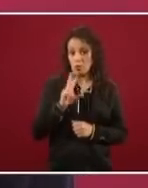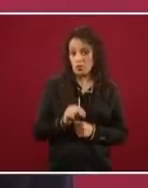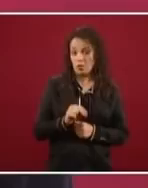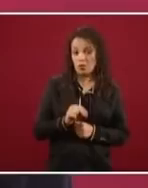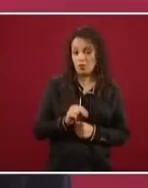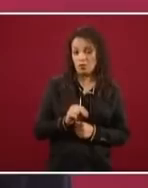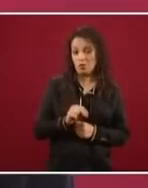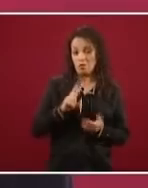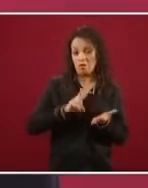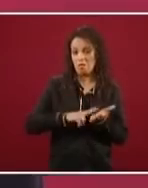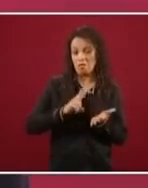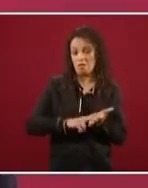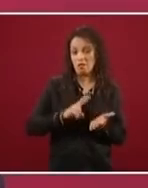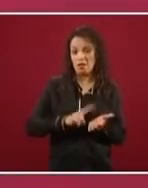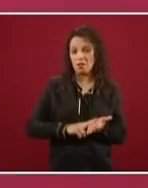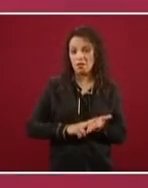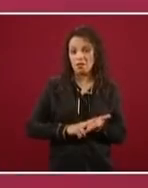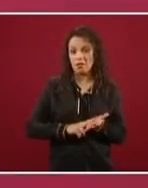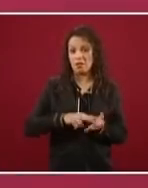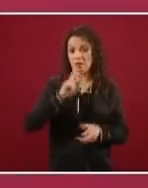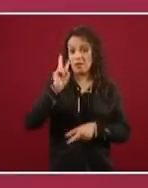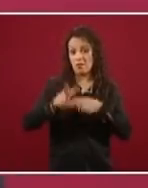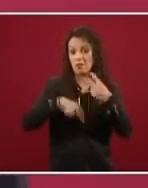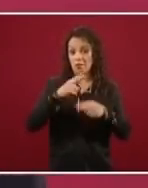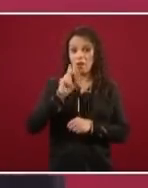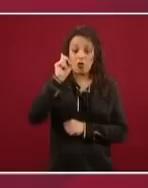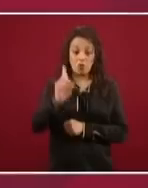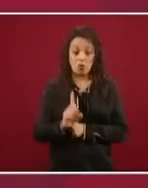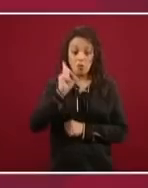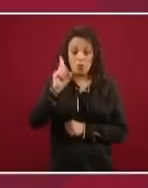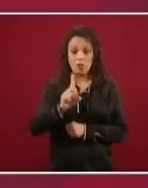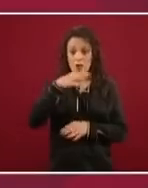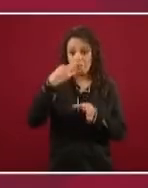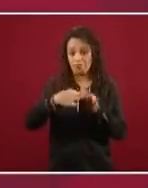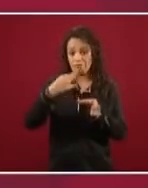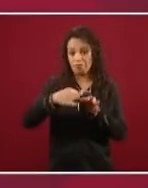irala la iglesia los domingos